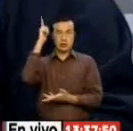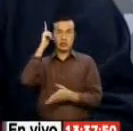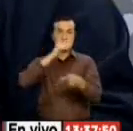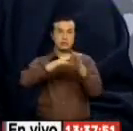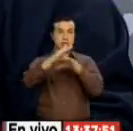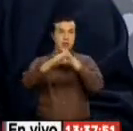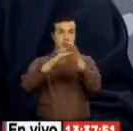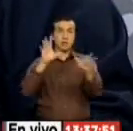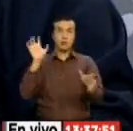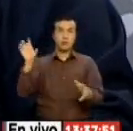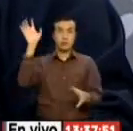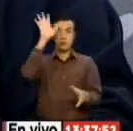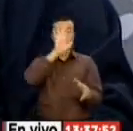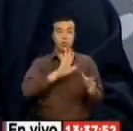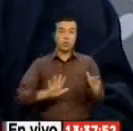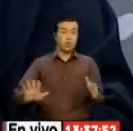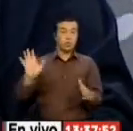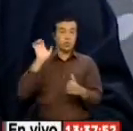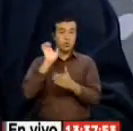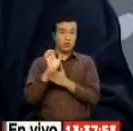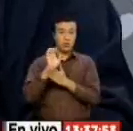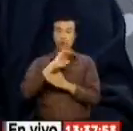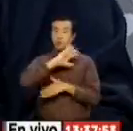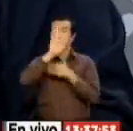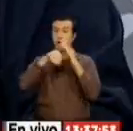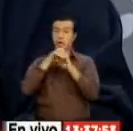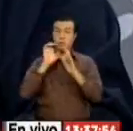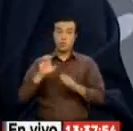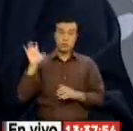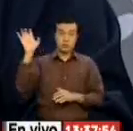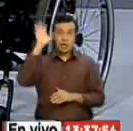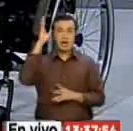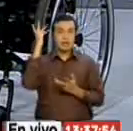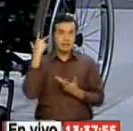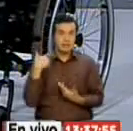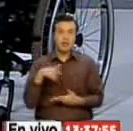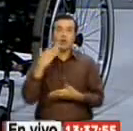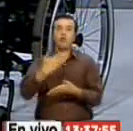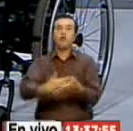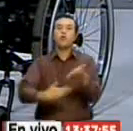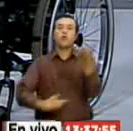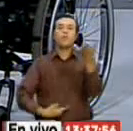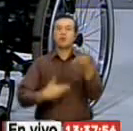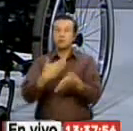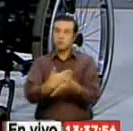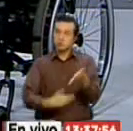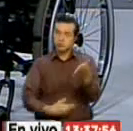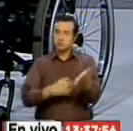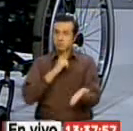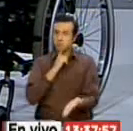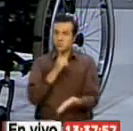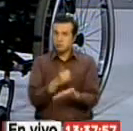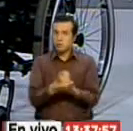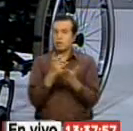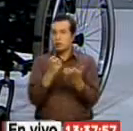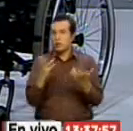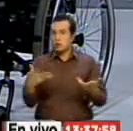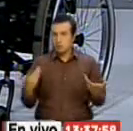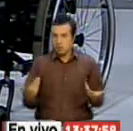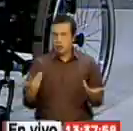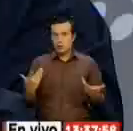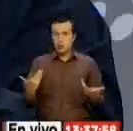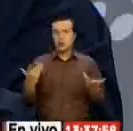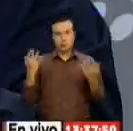invitó en diferentes provincias del país, en todas las provincias, y ahí se logró sacar un documento que en definitiva busca que se